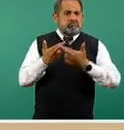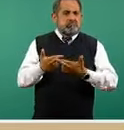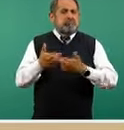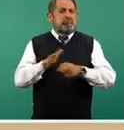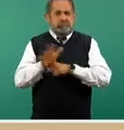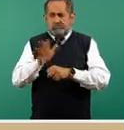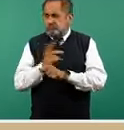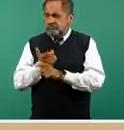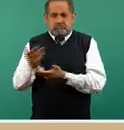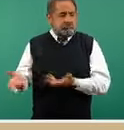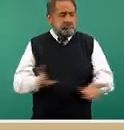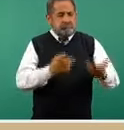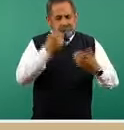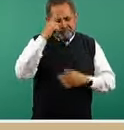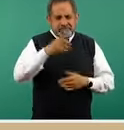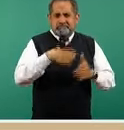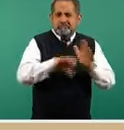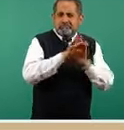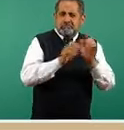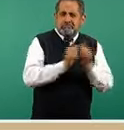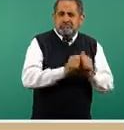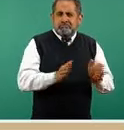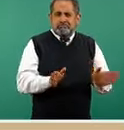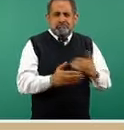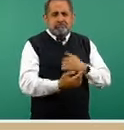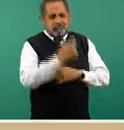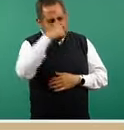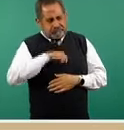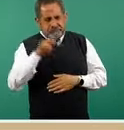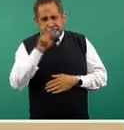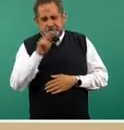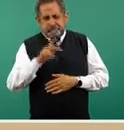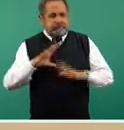de disponibilidad. ¿Cuánto representa esto a nivel nacional?